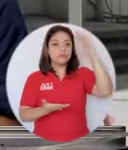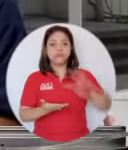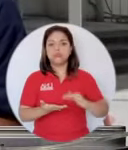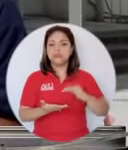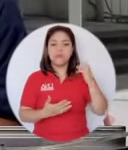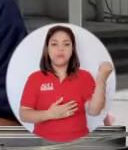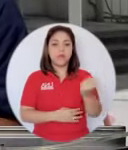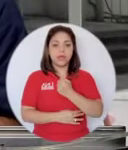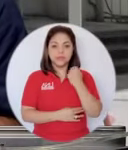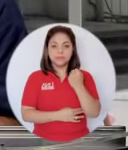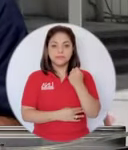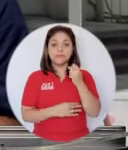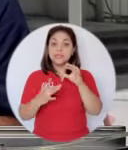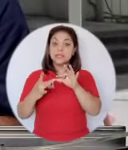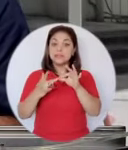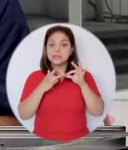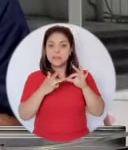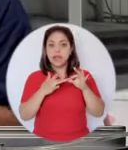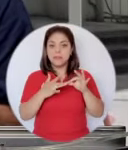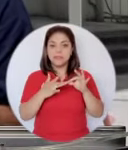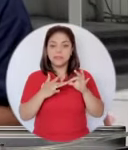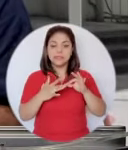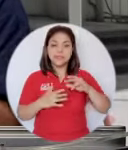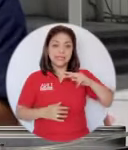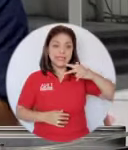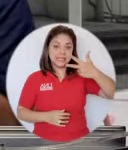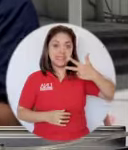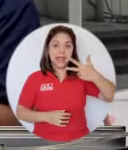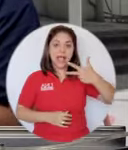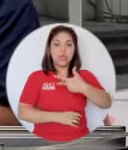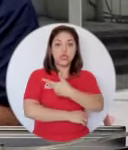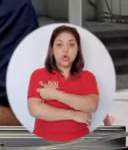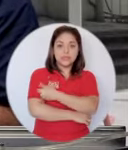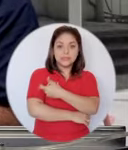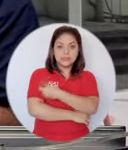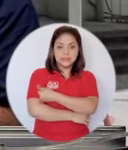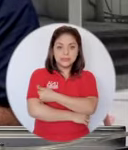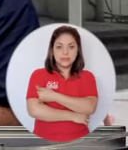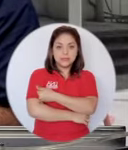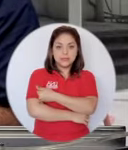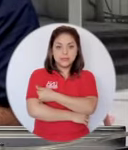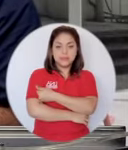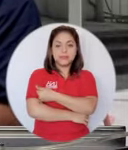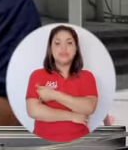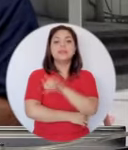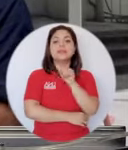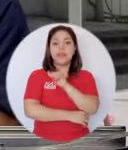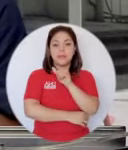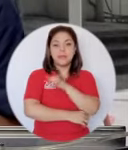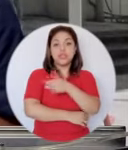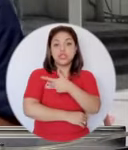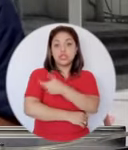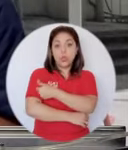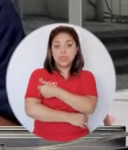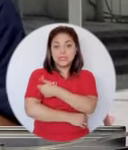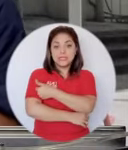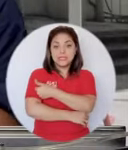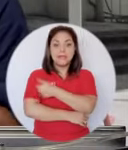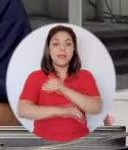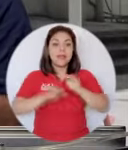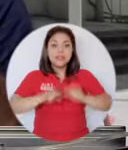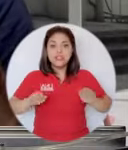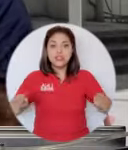hemos caído terriblemente, especialmente en terceras dosis, ¿verdad? Y en